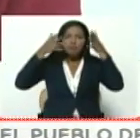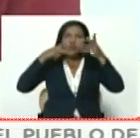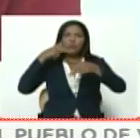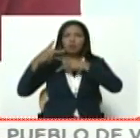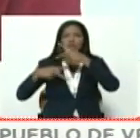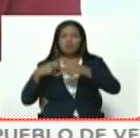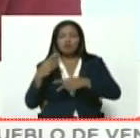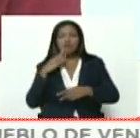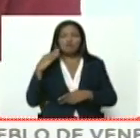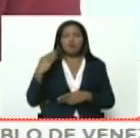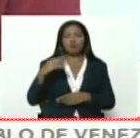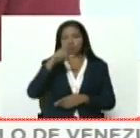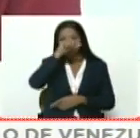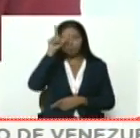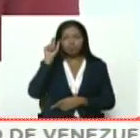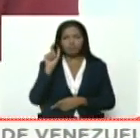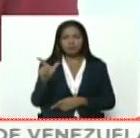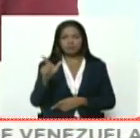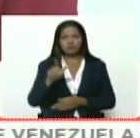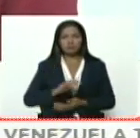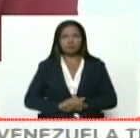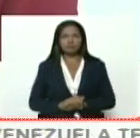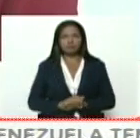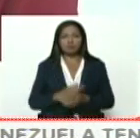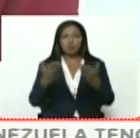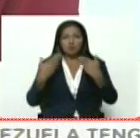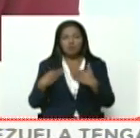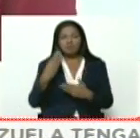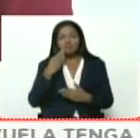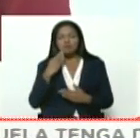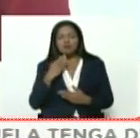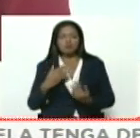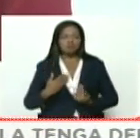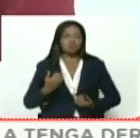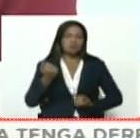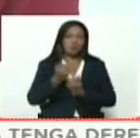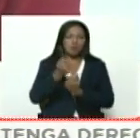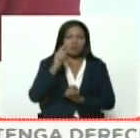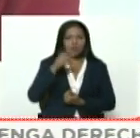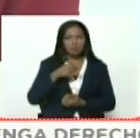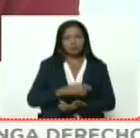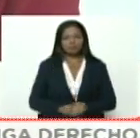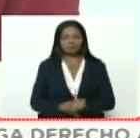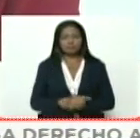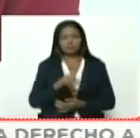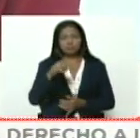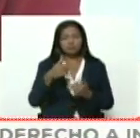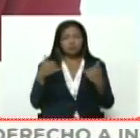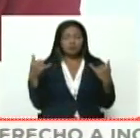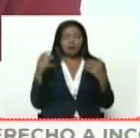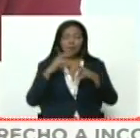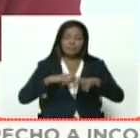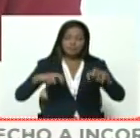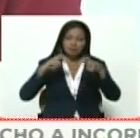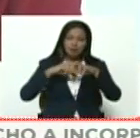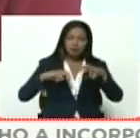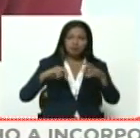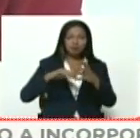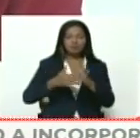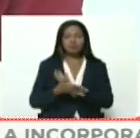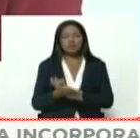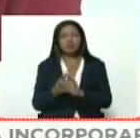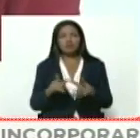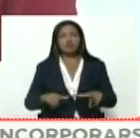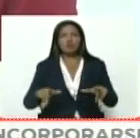de la Juventud del Partido Socialista Unido de Venezuela, para que nos den su experiencia. Tenemos también una línea de investigación en el